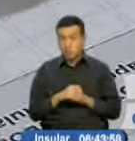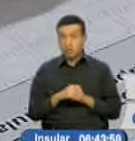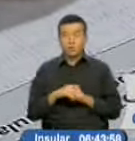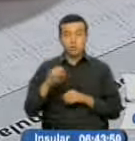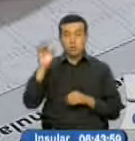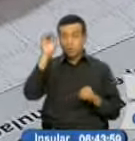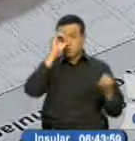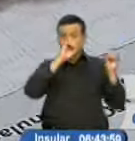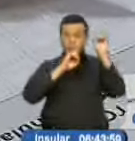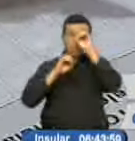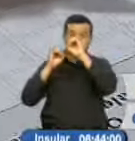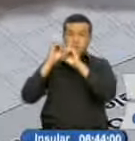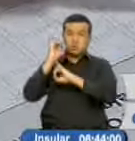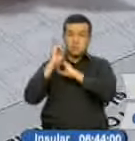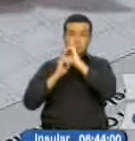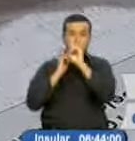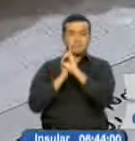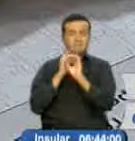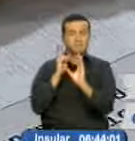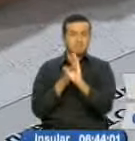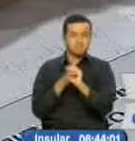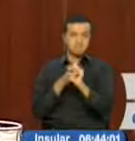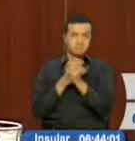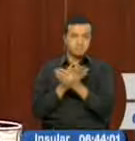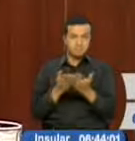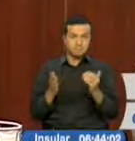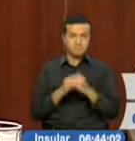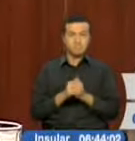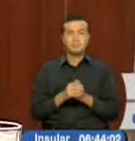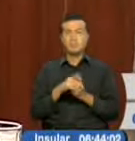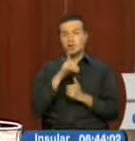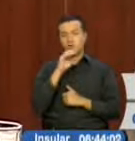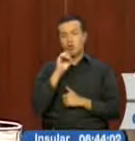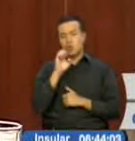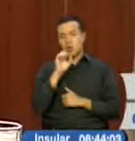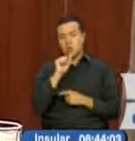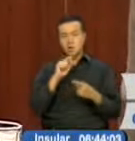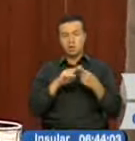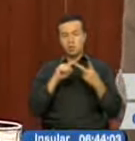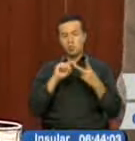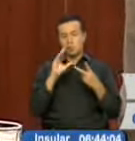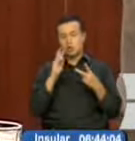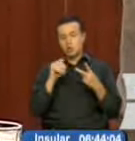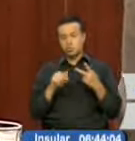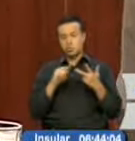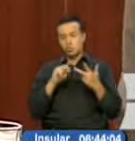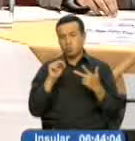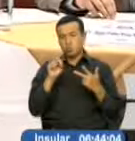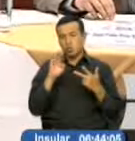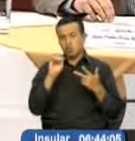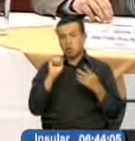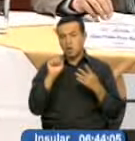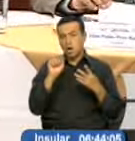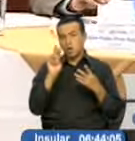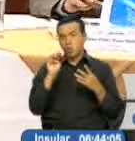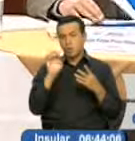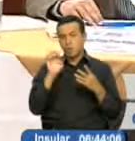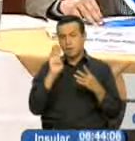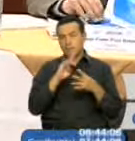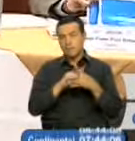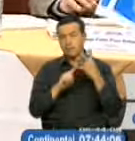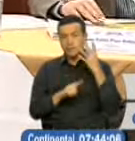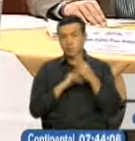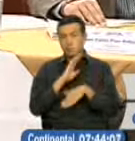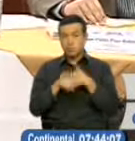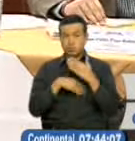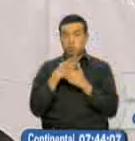observación internacionales también participarán en este proceso. Estarán de la OEA, estarán de UNASUR, estarán de UNIORE y estarán de AWEP. Y aclaró que todos los